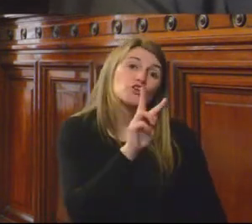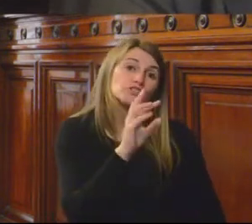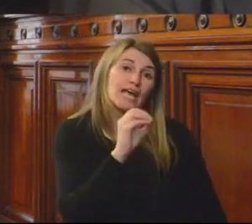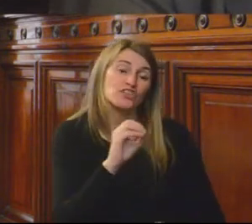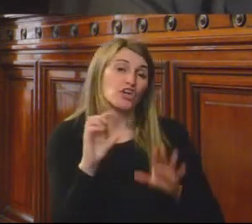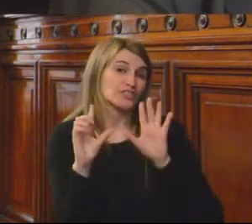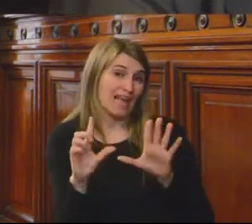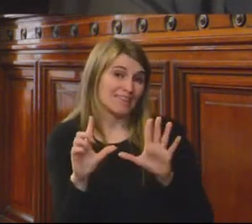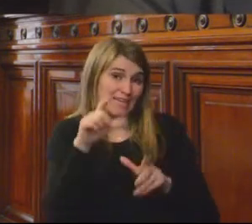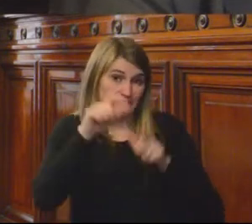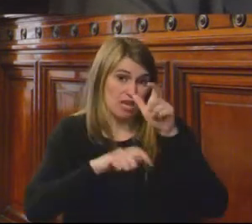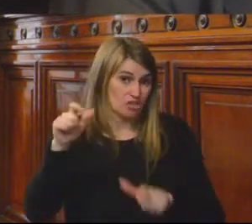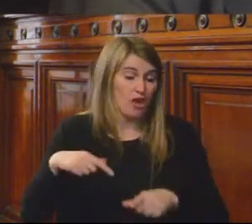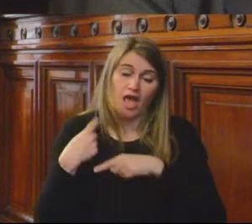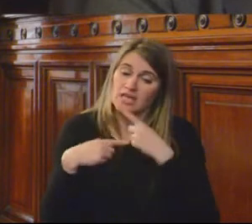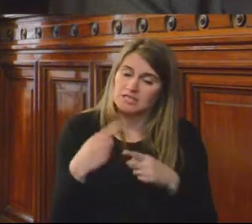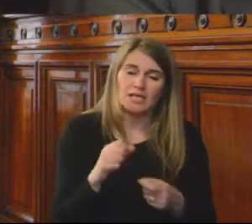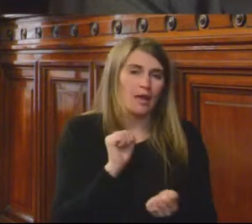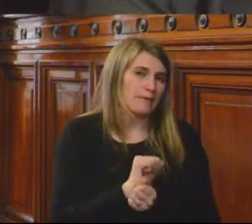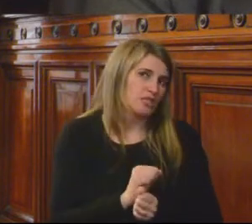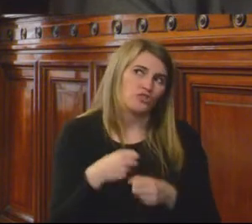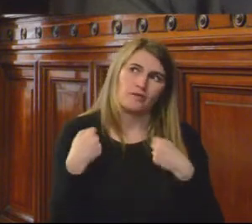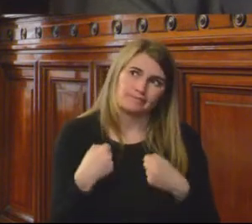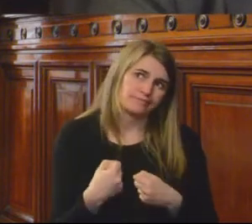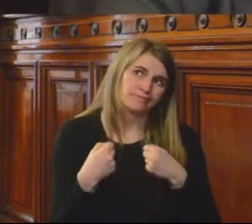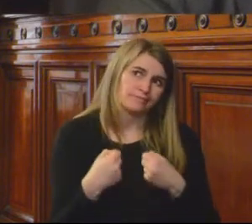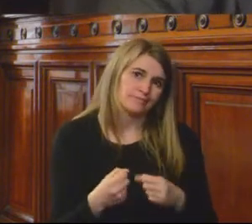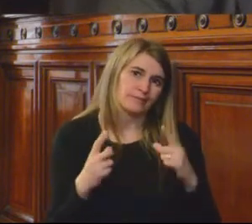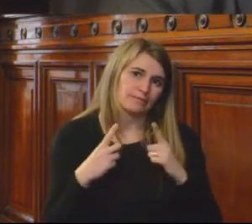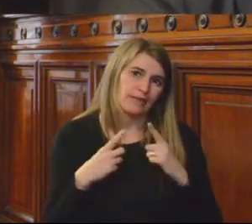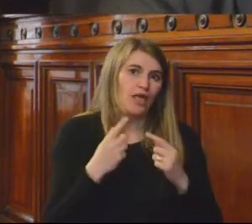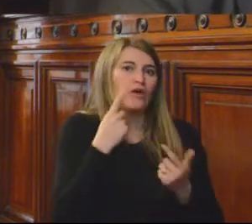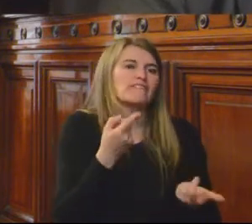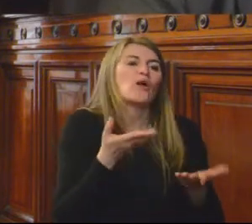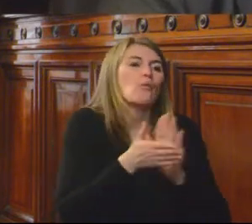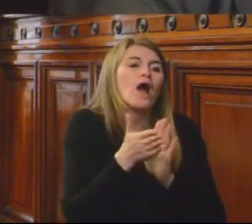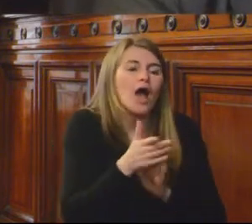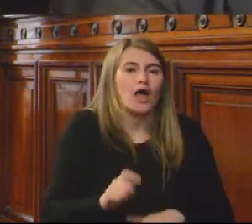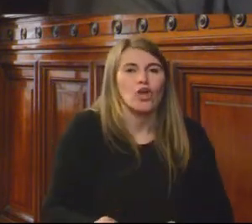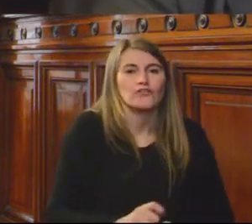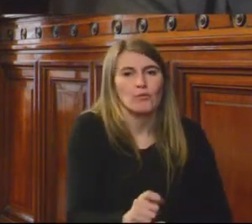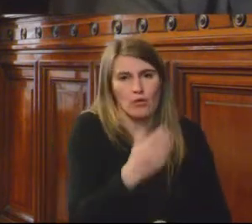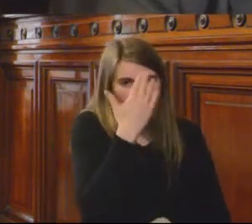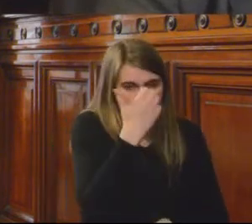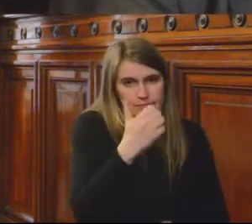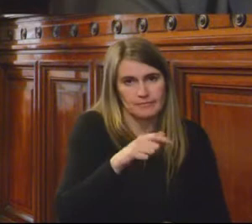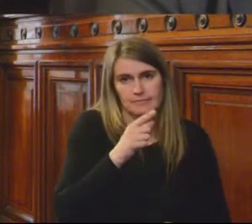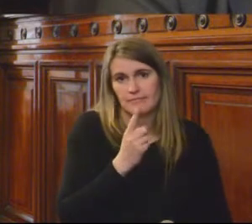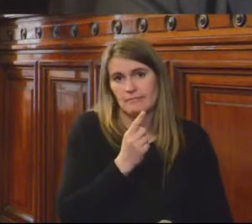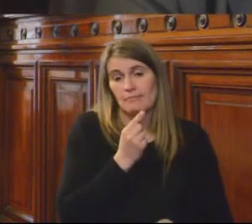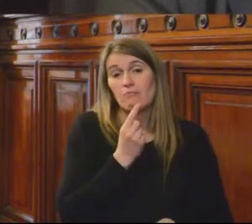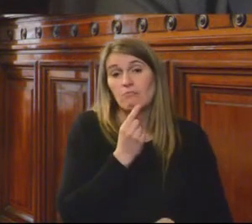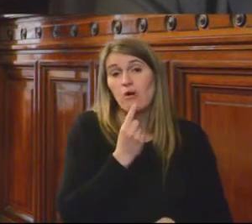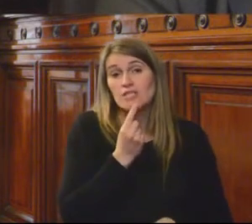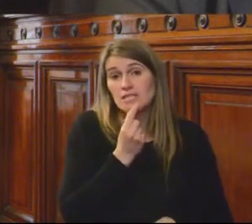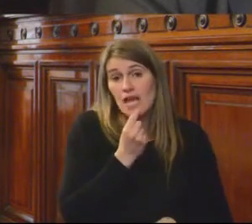207 civiles siguen presos a las órdenes de tribunales militares en Venezuela por sencillamente hacer lo que la